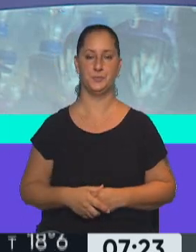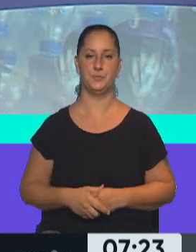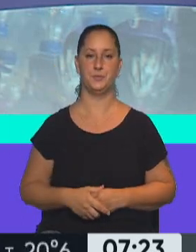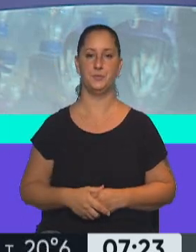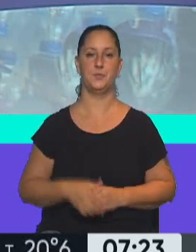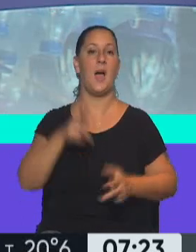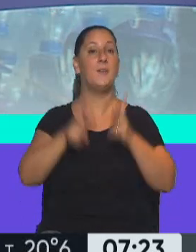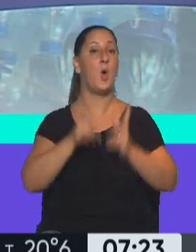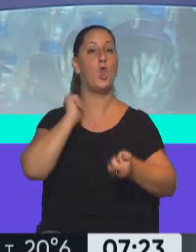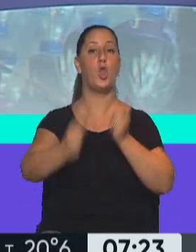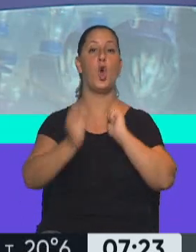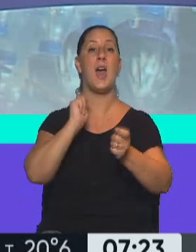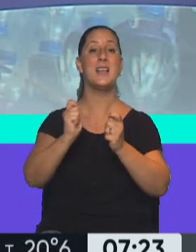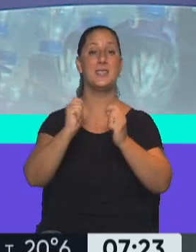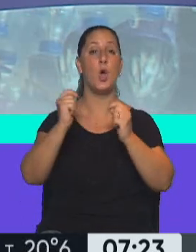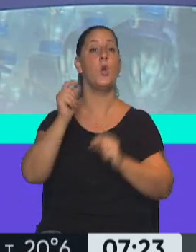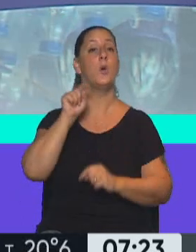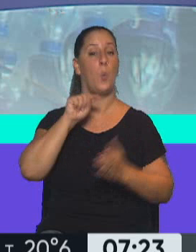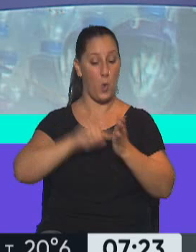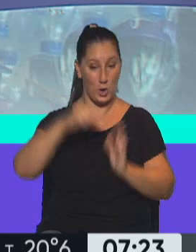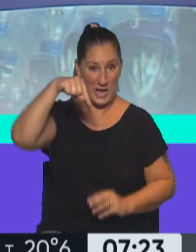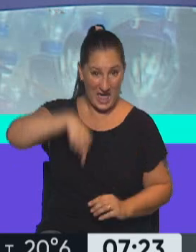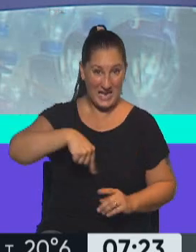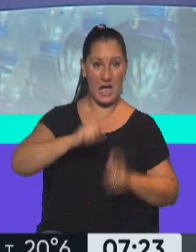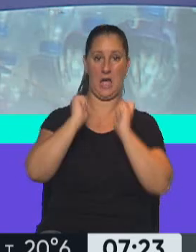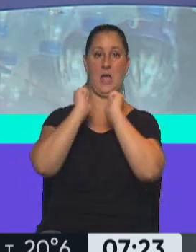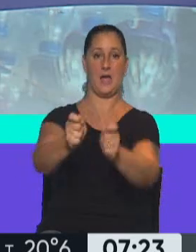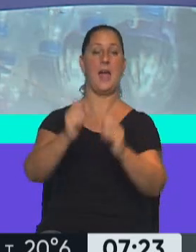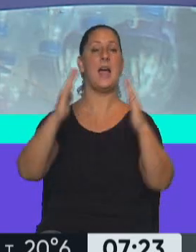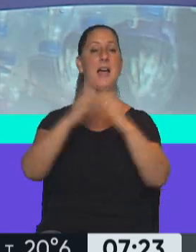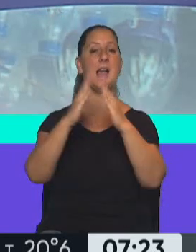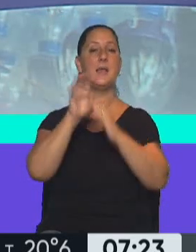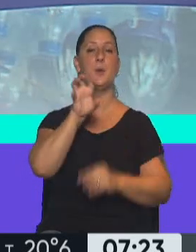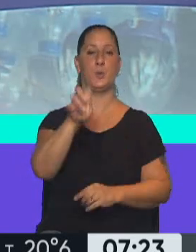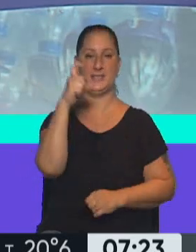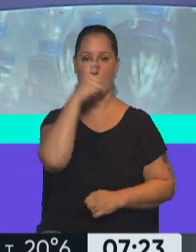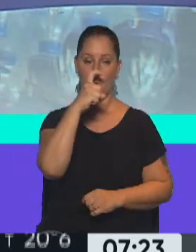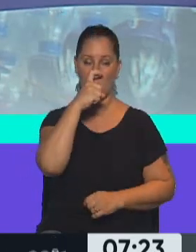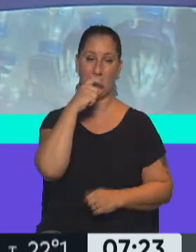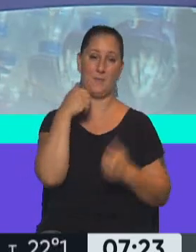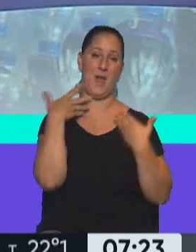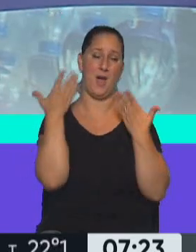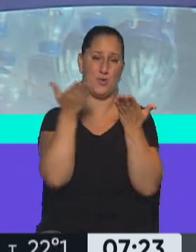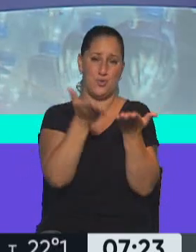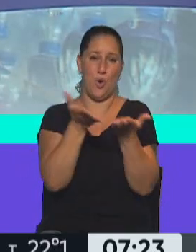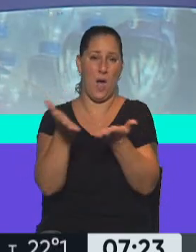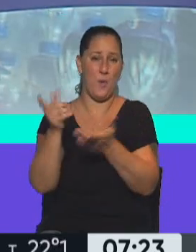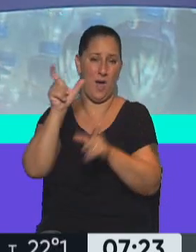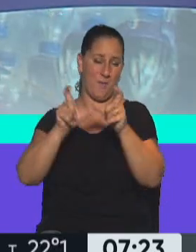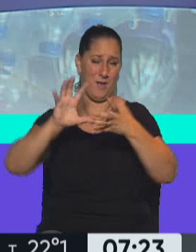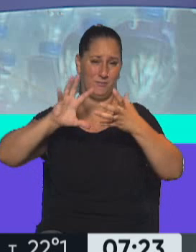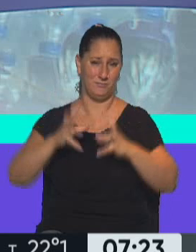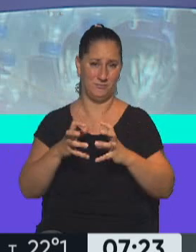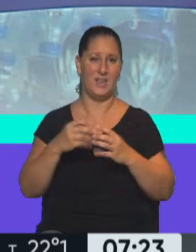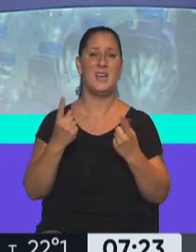4394-2808. Hablamos de donaciones en la ciudad de Buenos Aires, en la Casa de la Provincia de Corrientes, para obviamente colaborar con los damnificados. ¿Qué